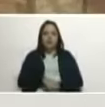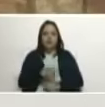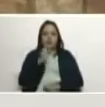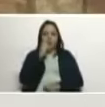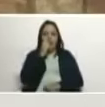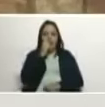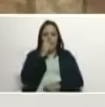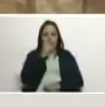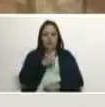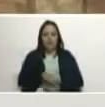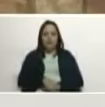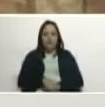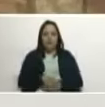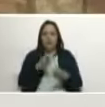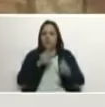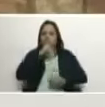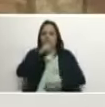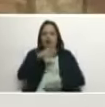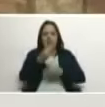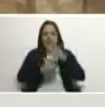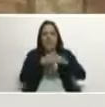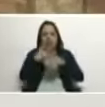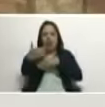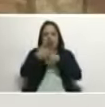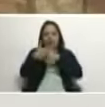¿Cuánto daño se le hizo al país?